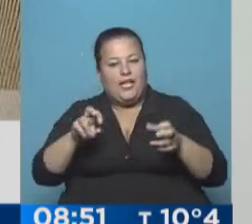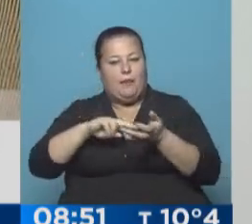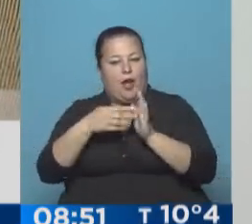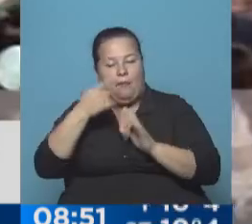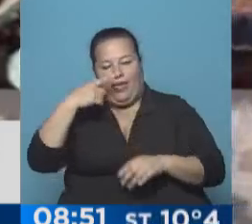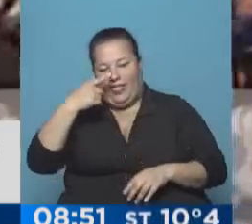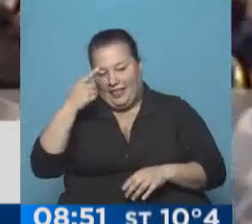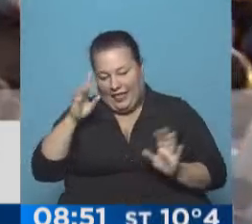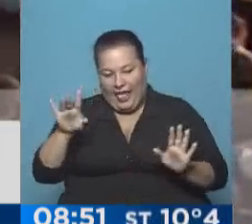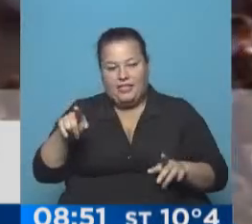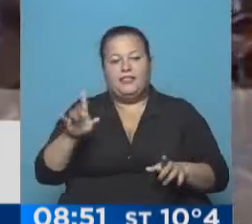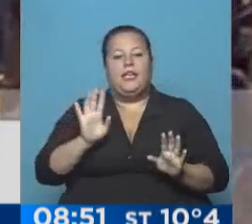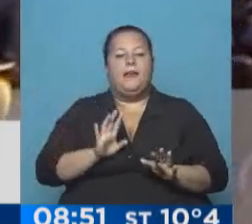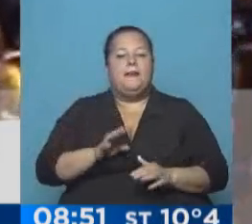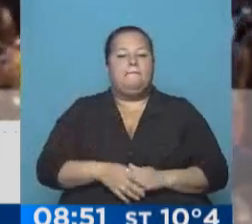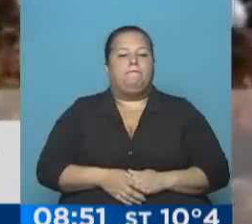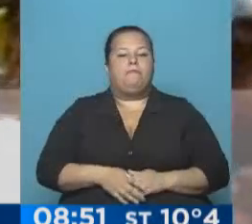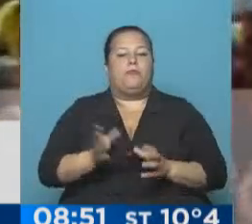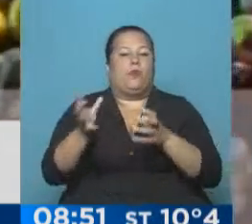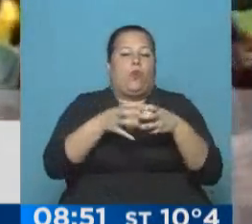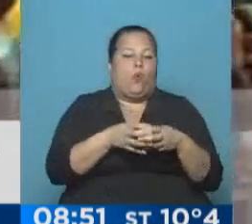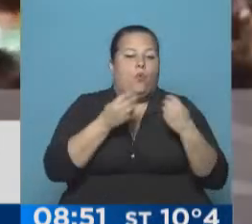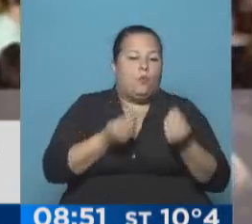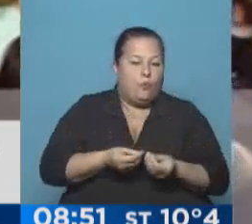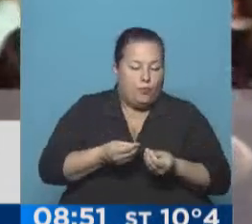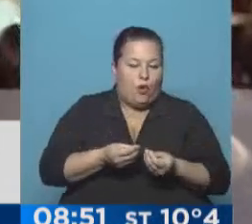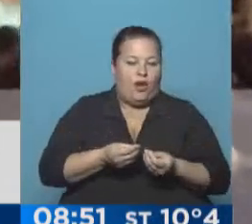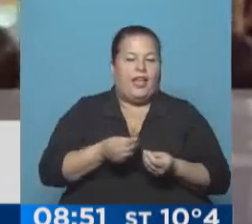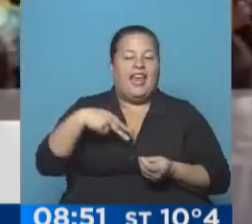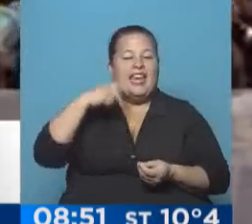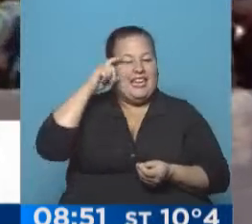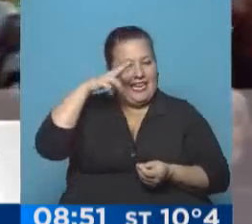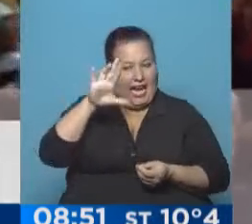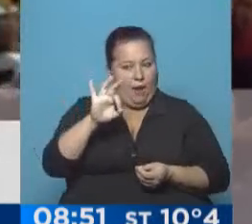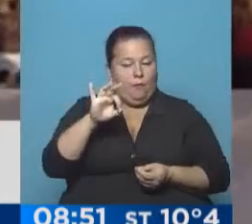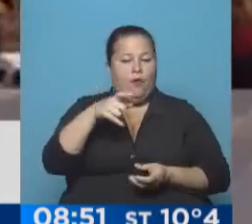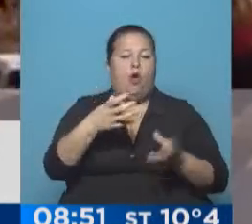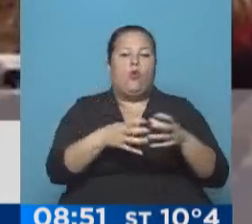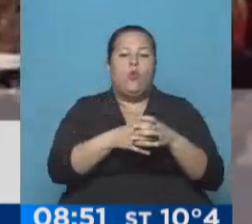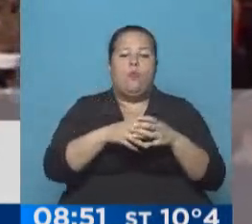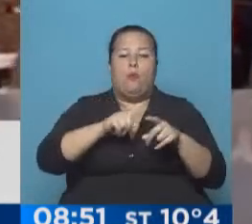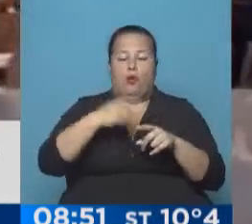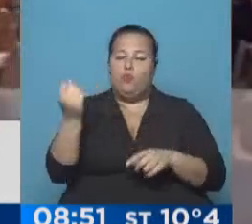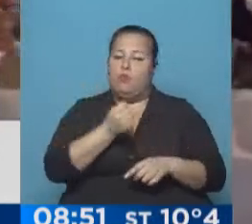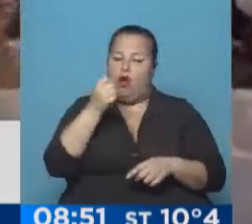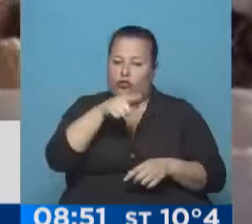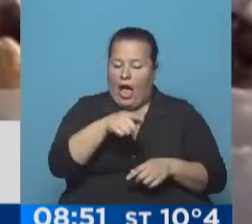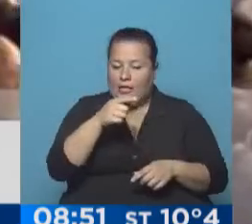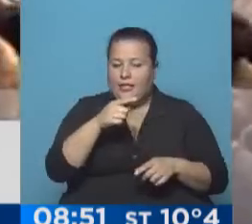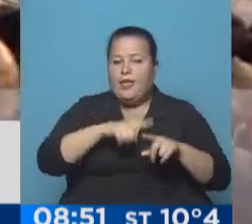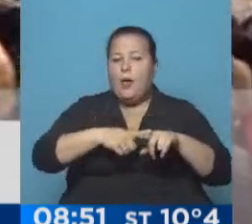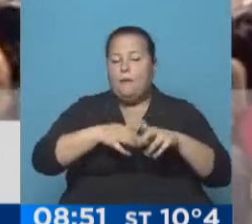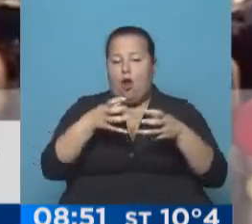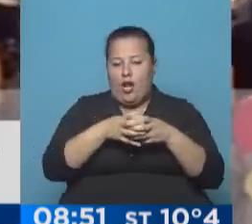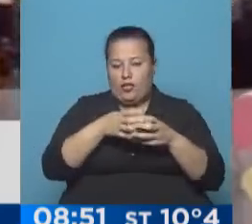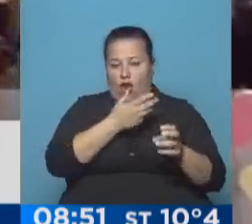intereses eh Por un lado porque Fernando niembro es un dirigente importante del partido